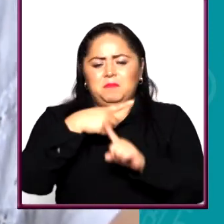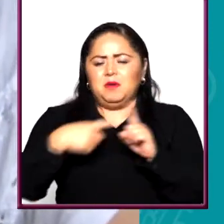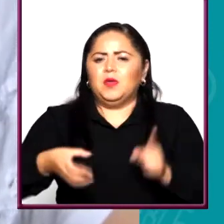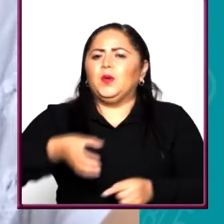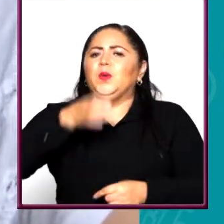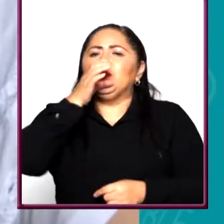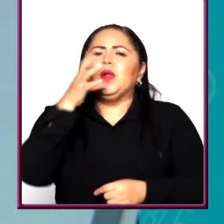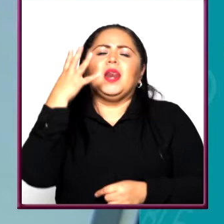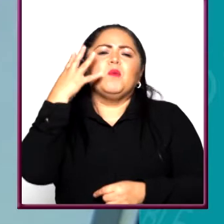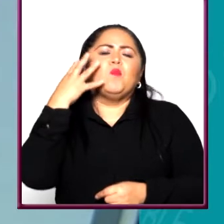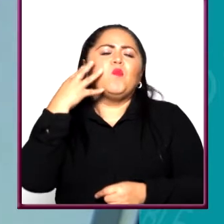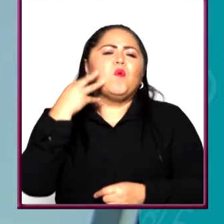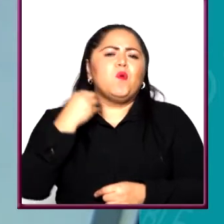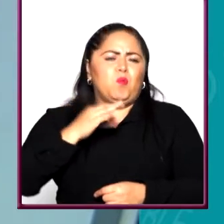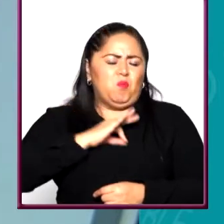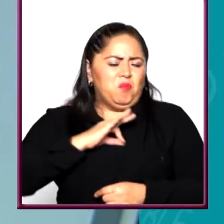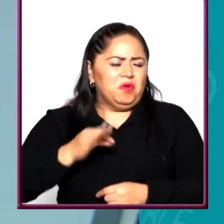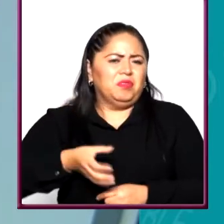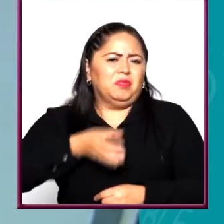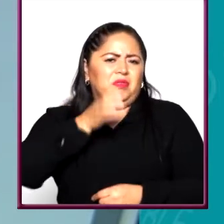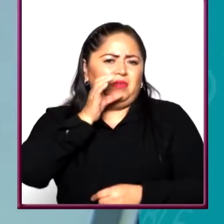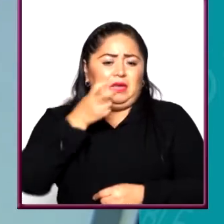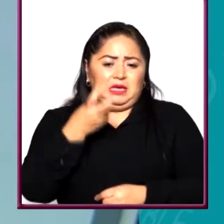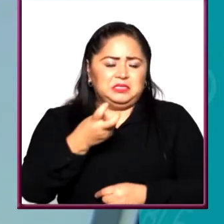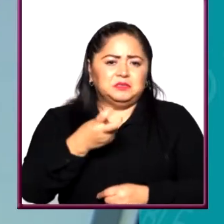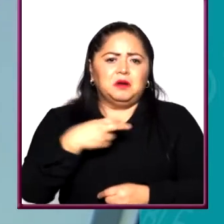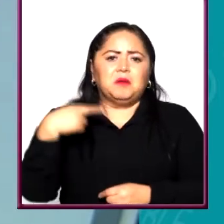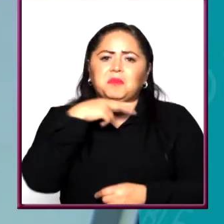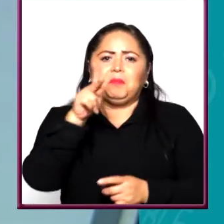Deberías tomarte medio vaso de jugo de limón.